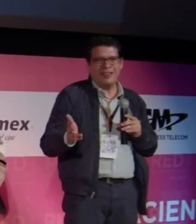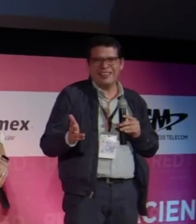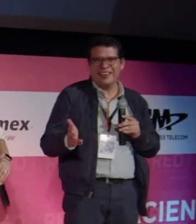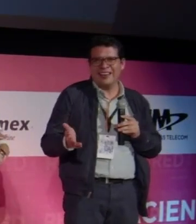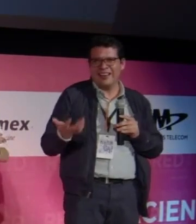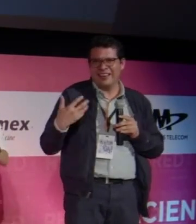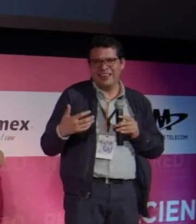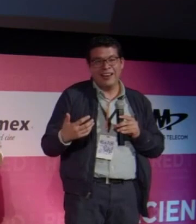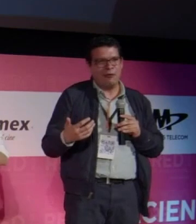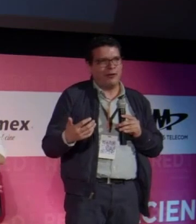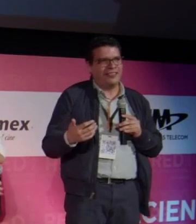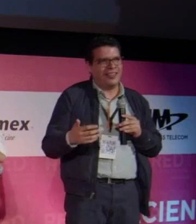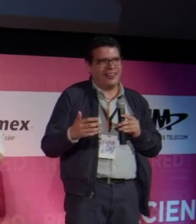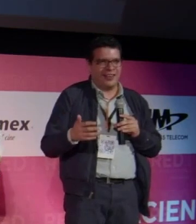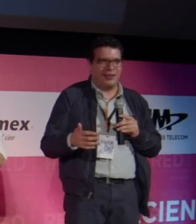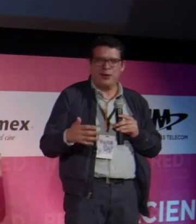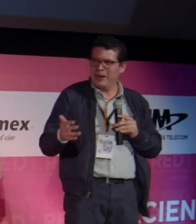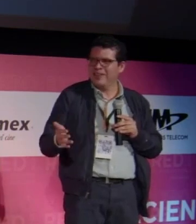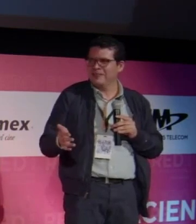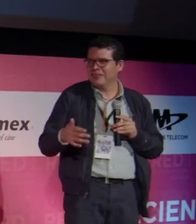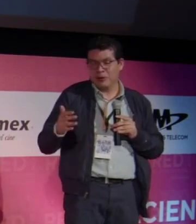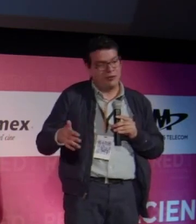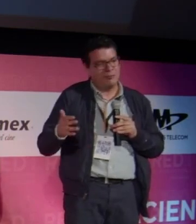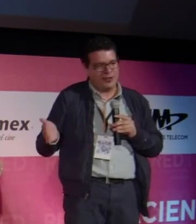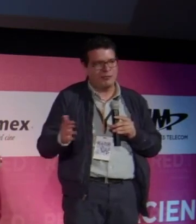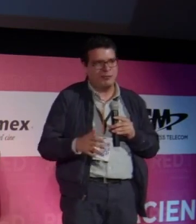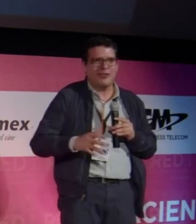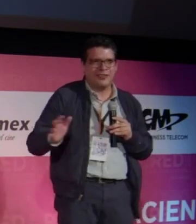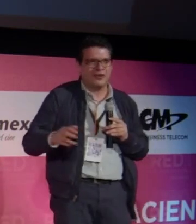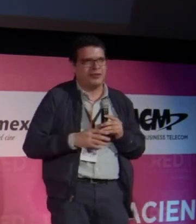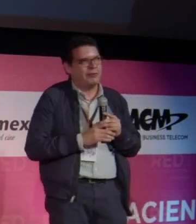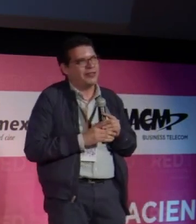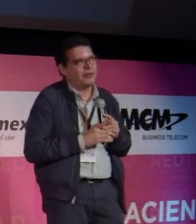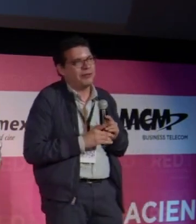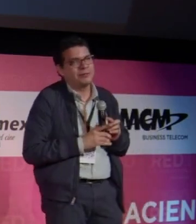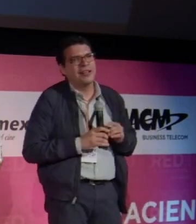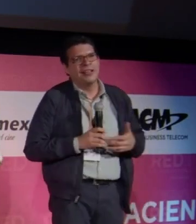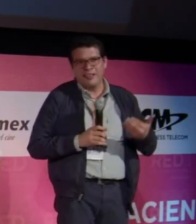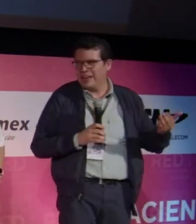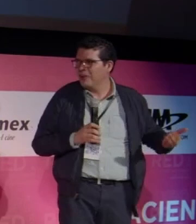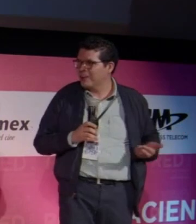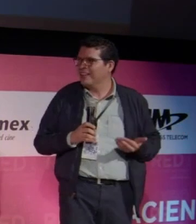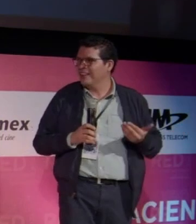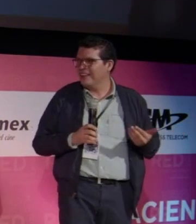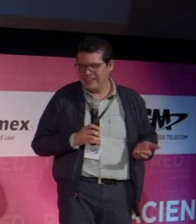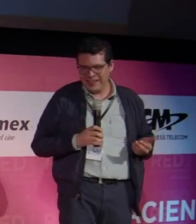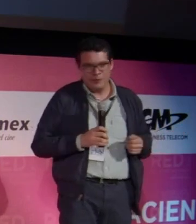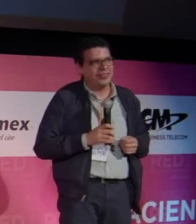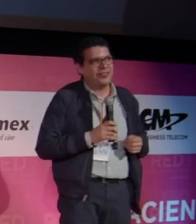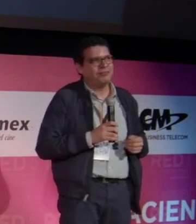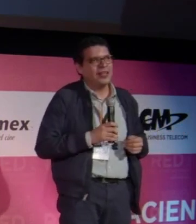es evidente la influencia de que el primero, ¿no?, el segundo aprende del primero y así sucesivamente. Pero bueno, dado el orden